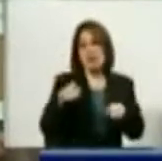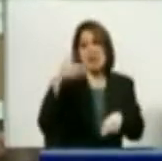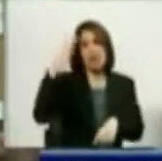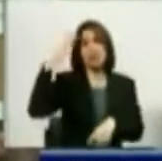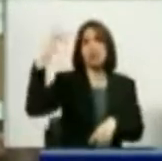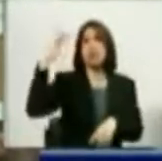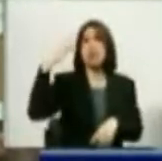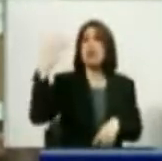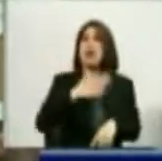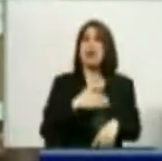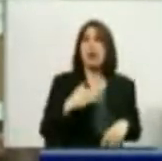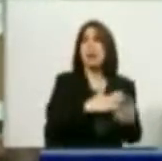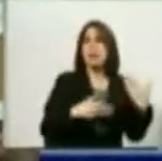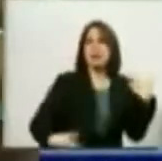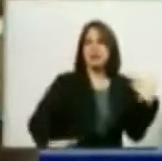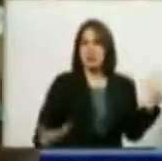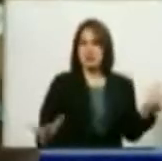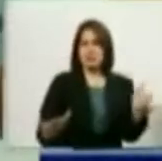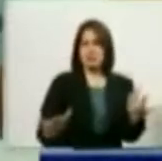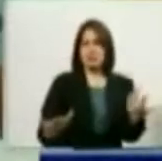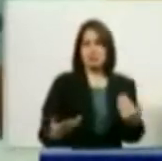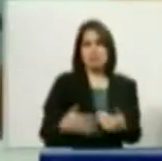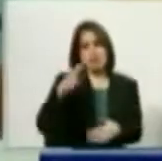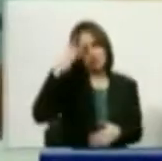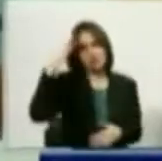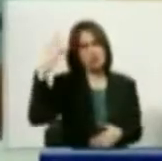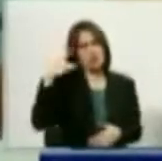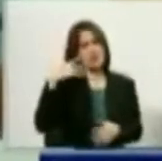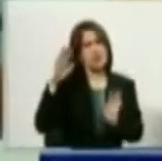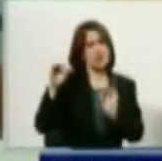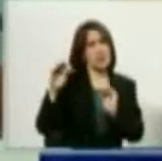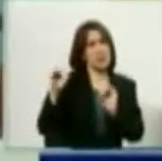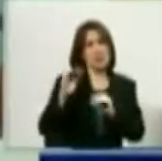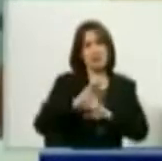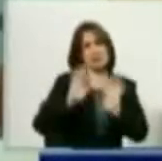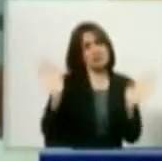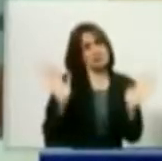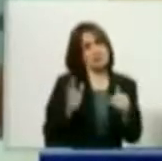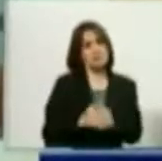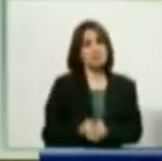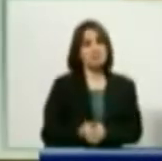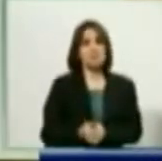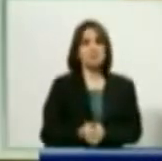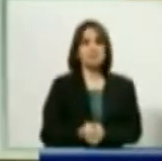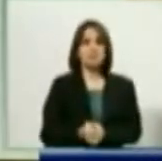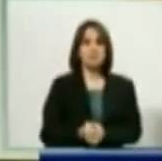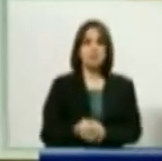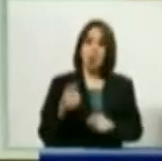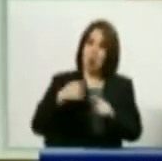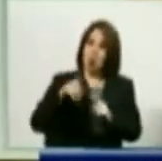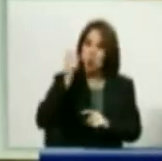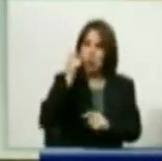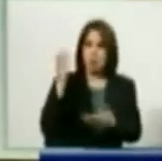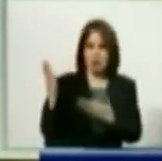sueña sueña sueña nos vemos Elsa guanipa